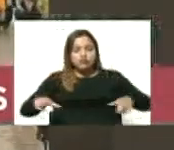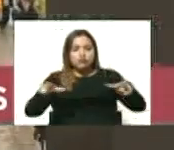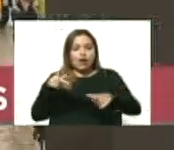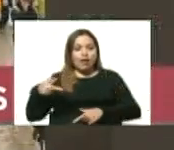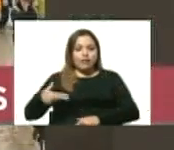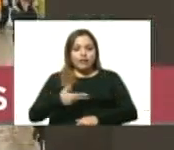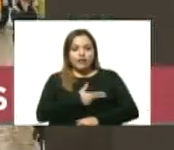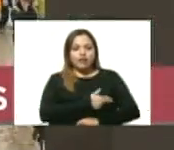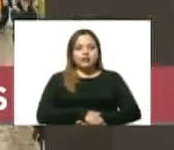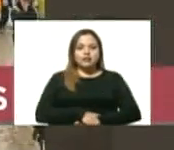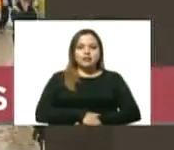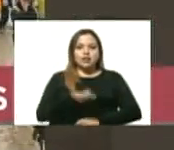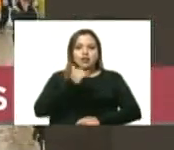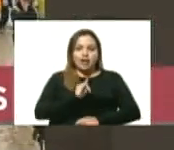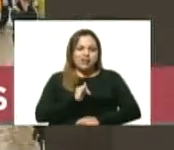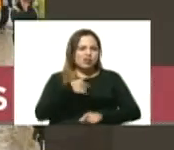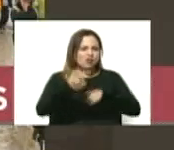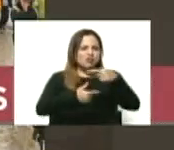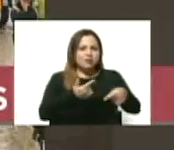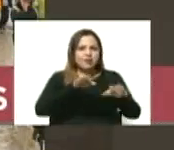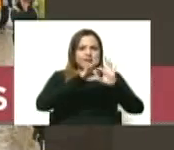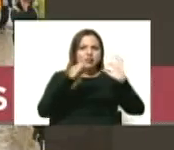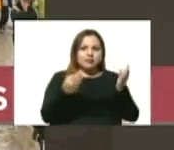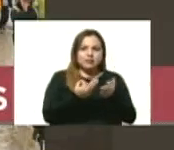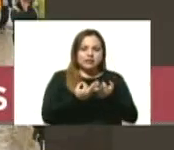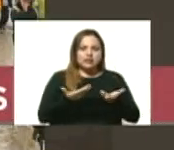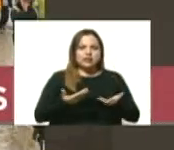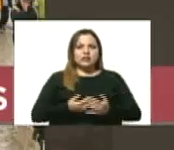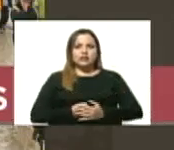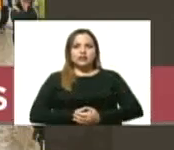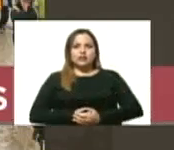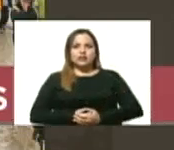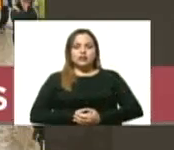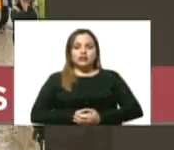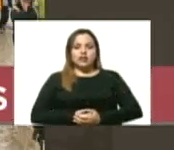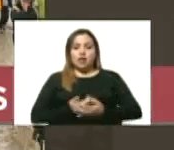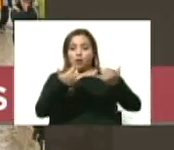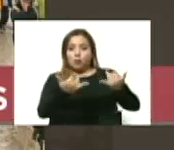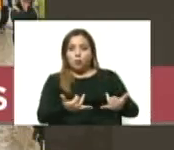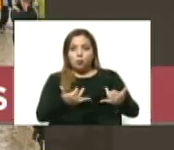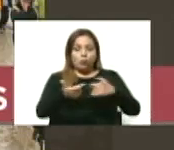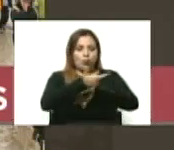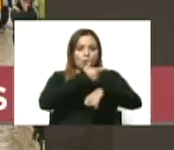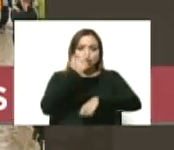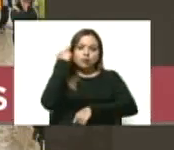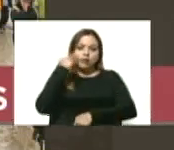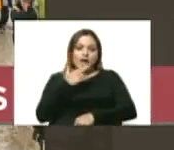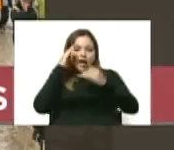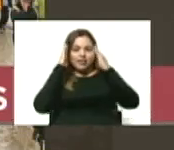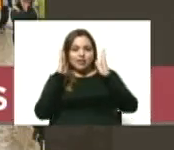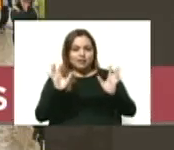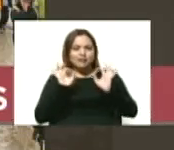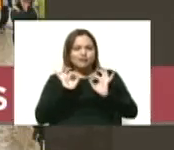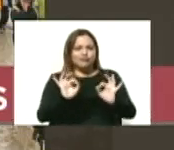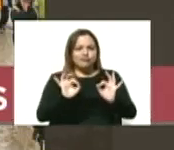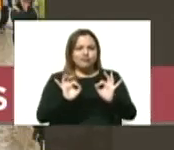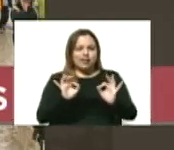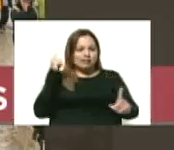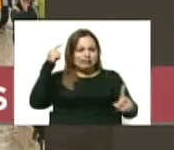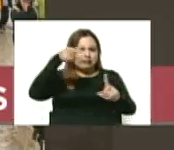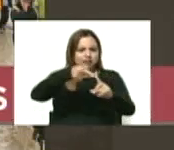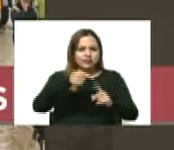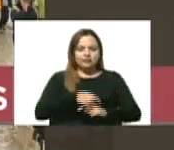fueron víctimas, ¿no? Las familias, y que hoy por hoy pues ya el gobierno bolivariano se encuentra atendiéndolos de manera